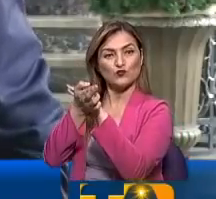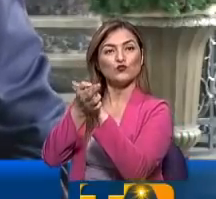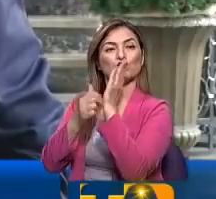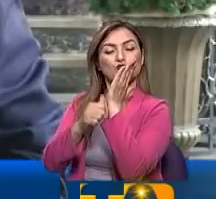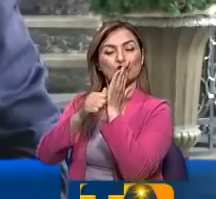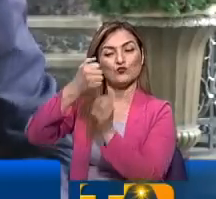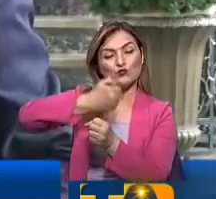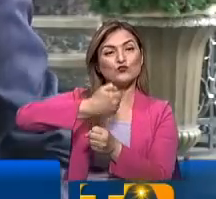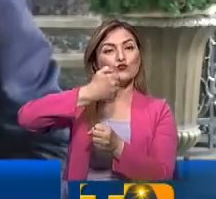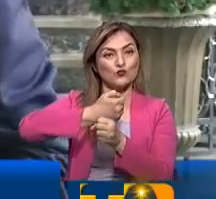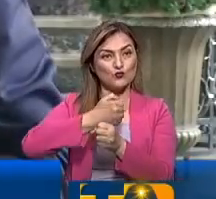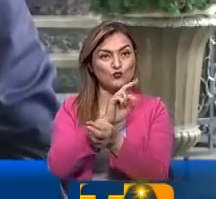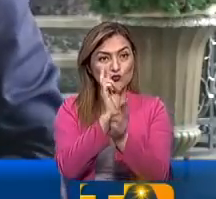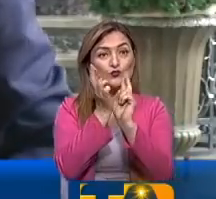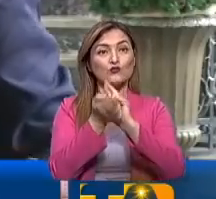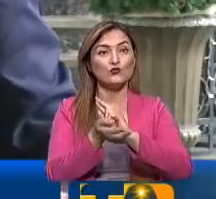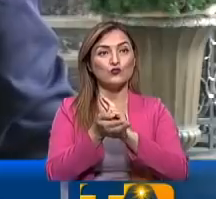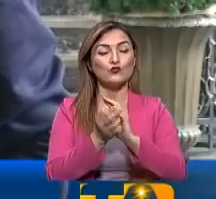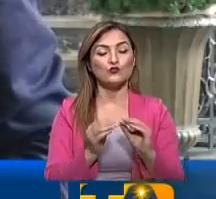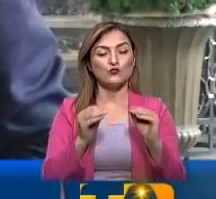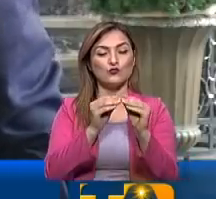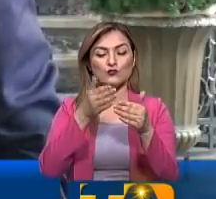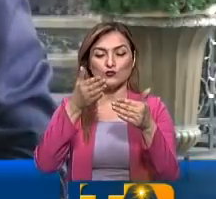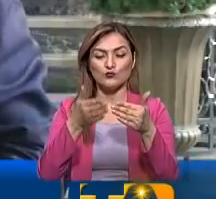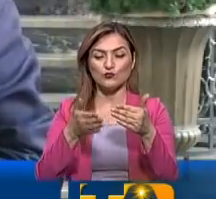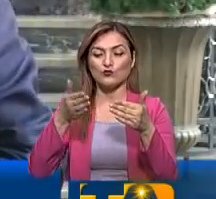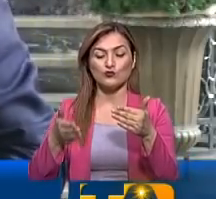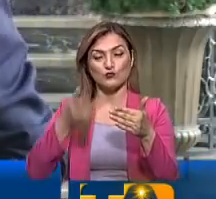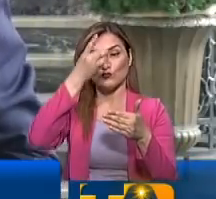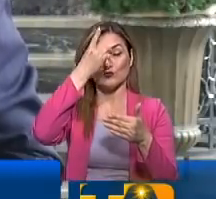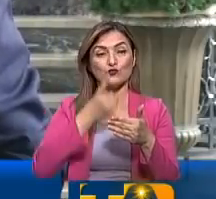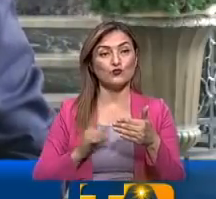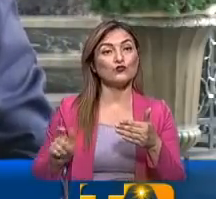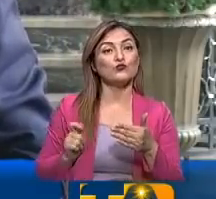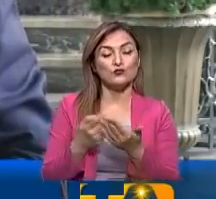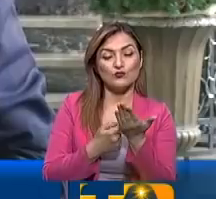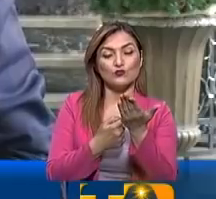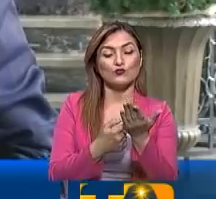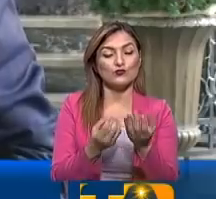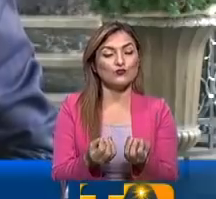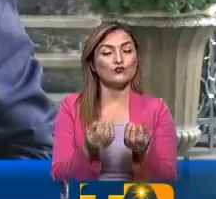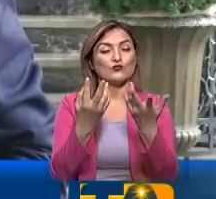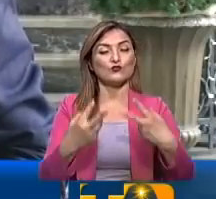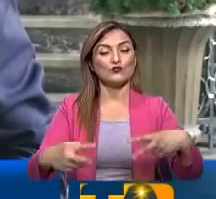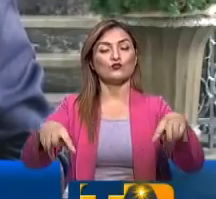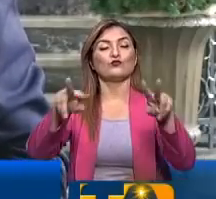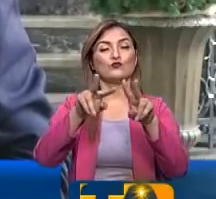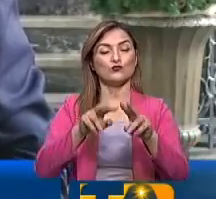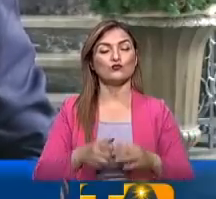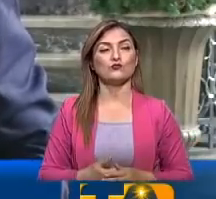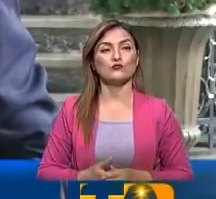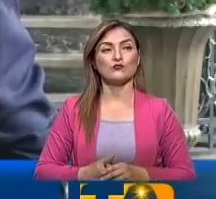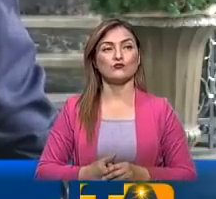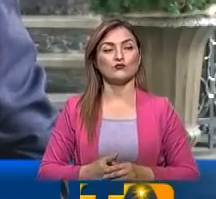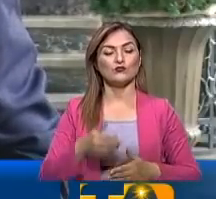Trabajo reformó y amplió el plazo para que se defina el salario básico unificado, que tenía